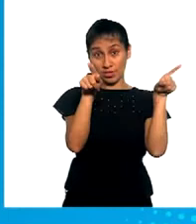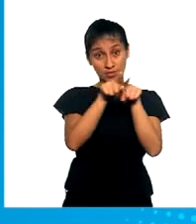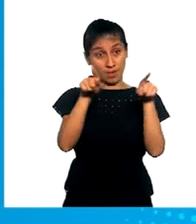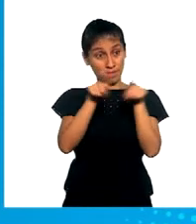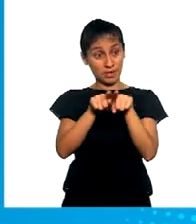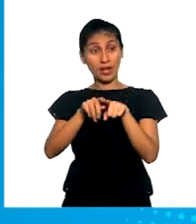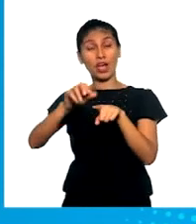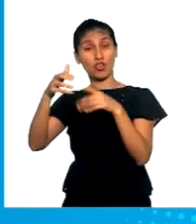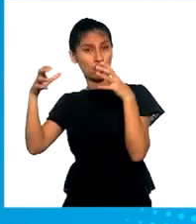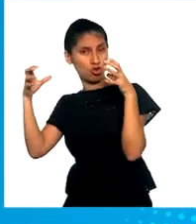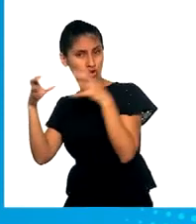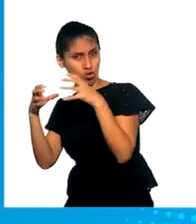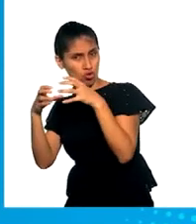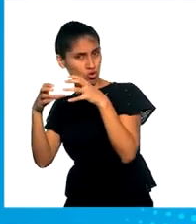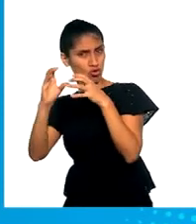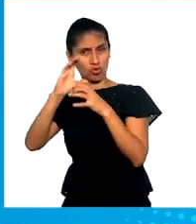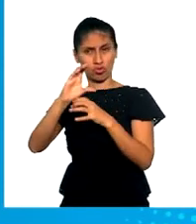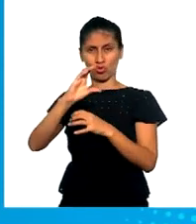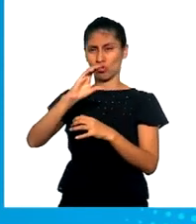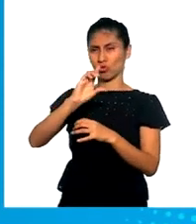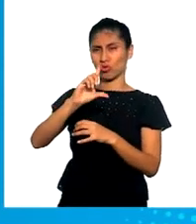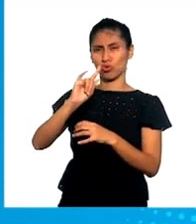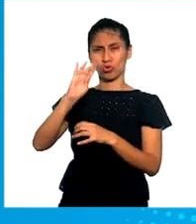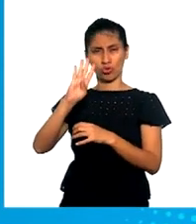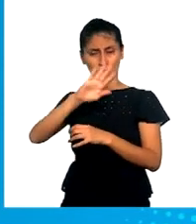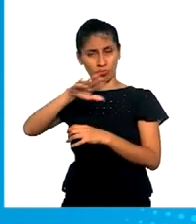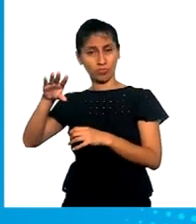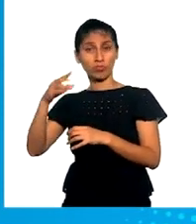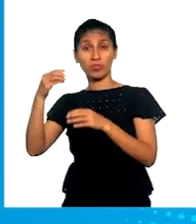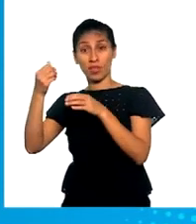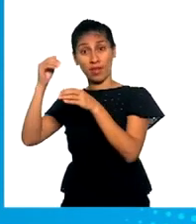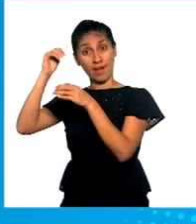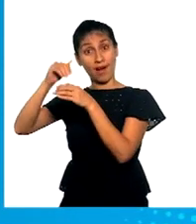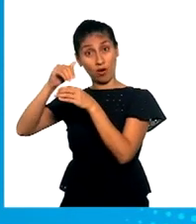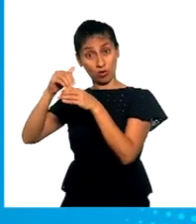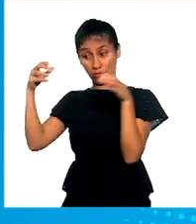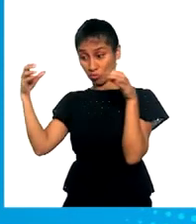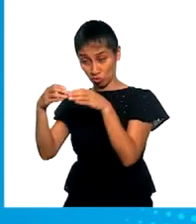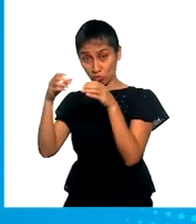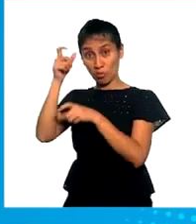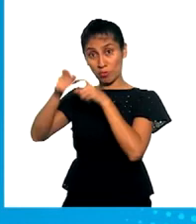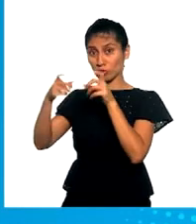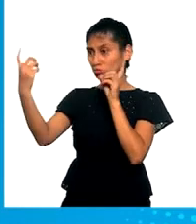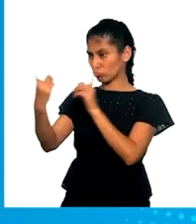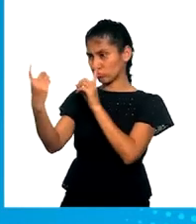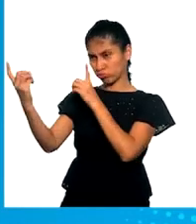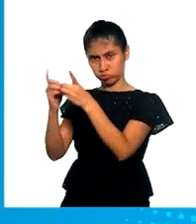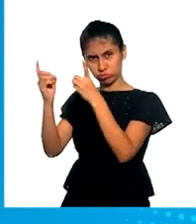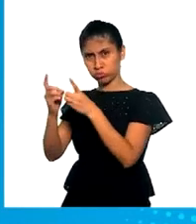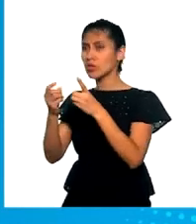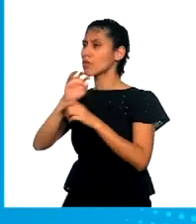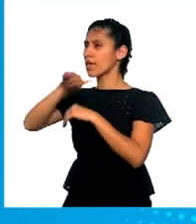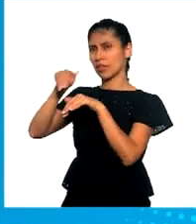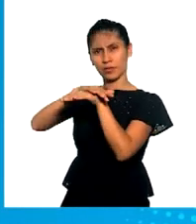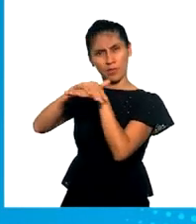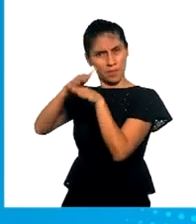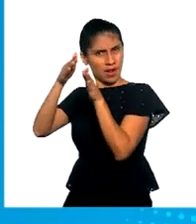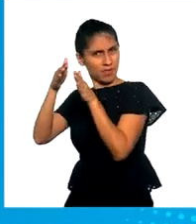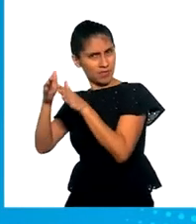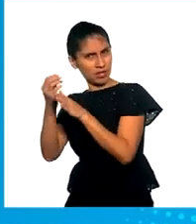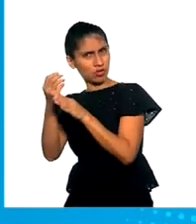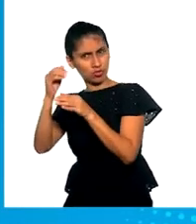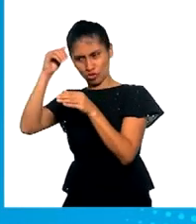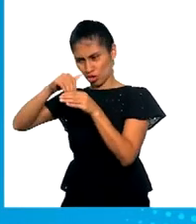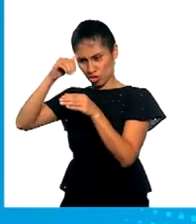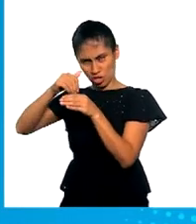los clubes de ahorro o cajas comunes que es un grupo de personas que se reúnen para lograr un determinado monto de ahorro normalmente los miembros comparten un